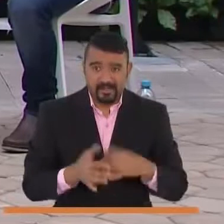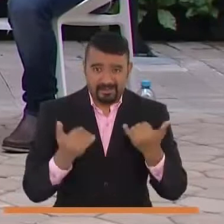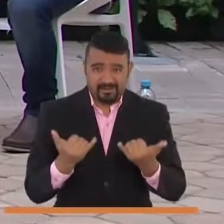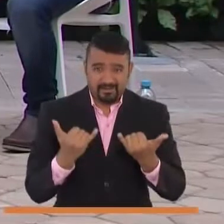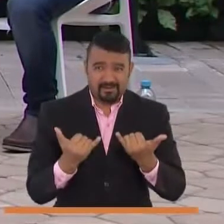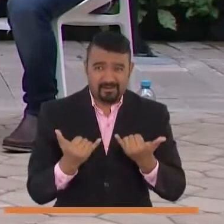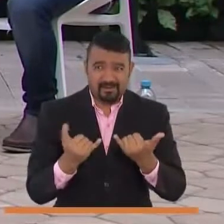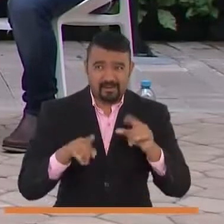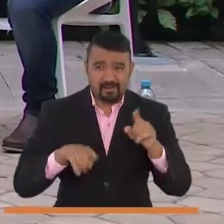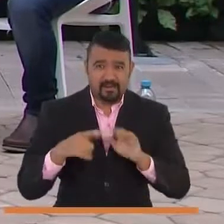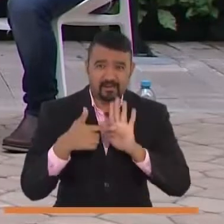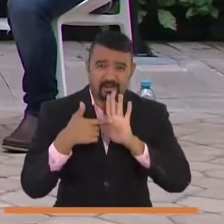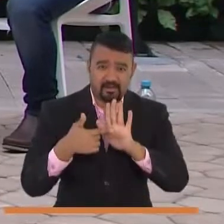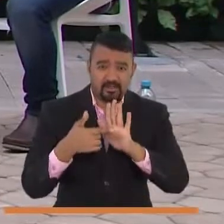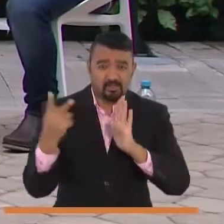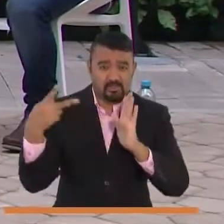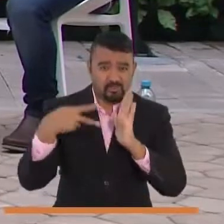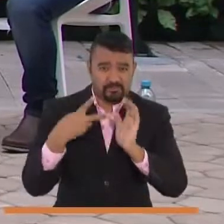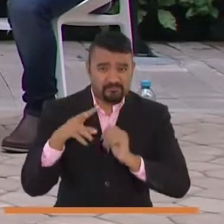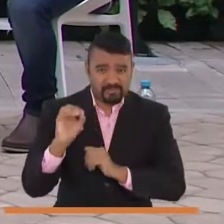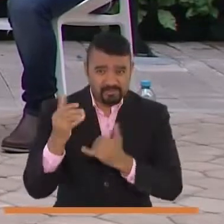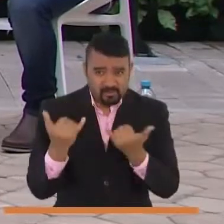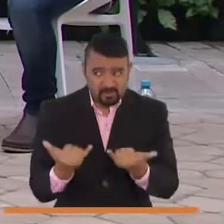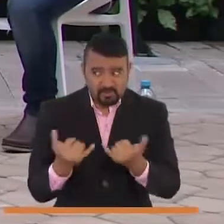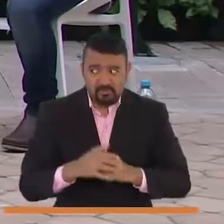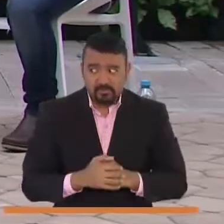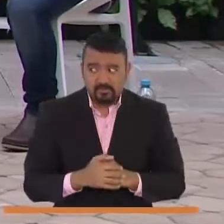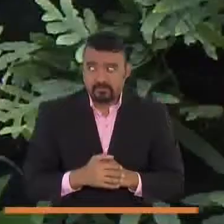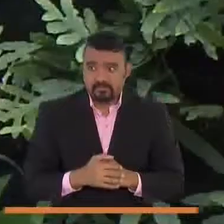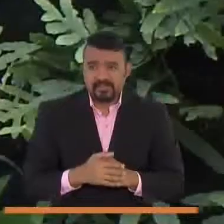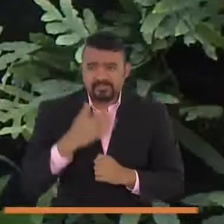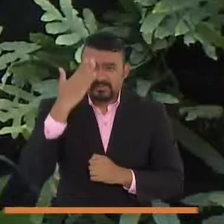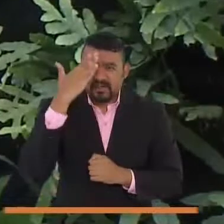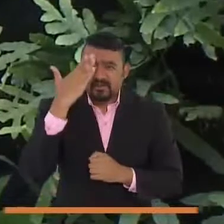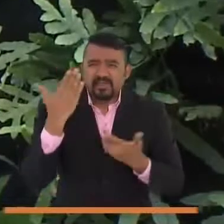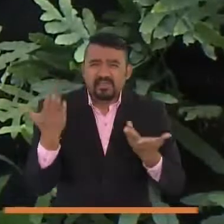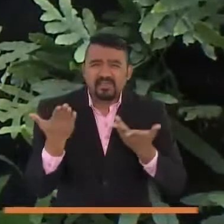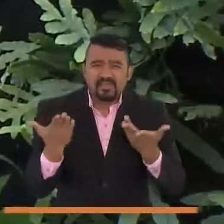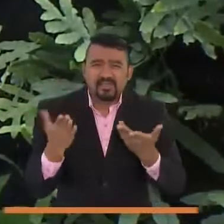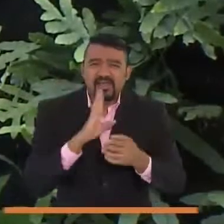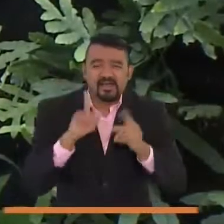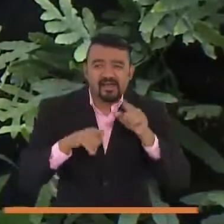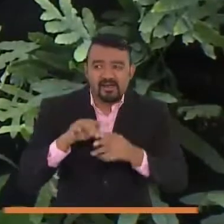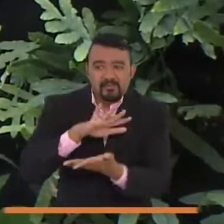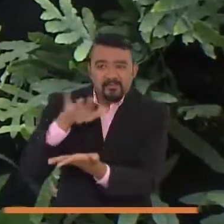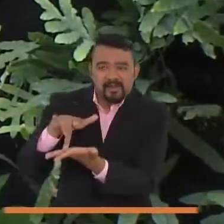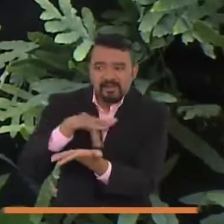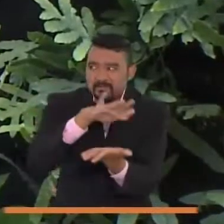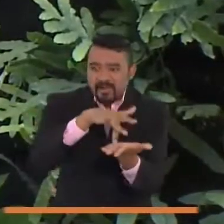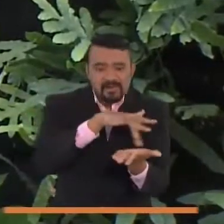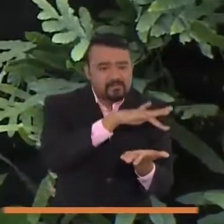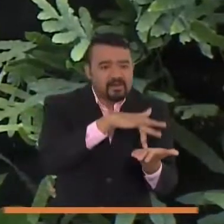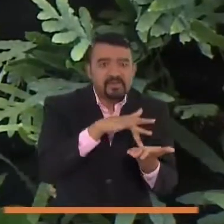en el 2020, hemos construido cuatro parques infantiles